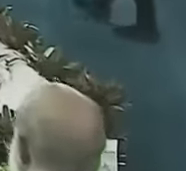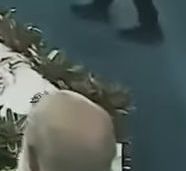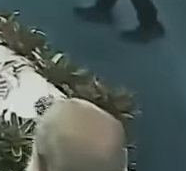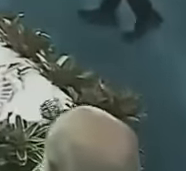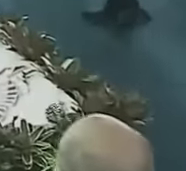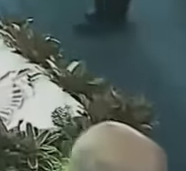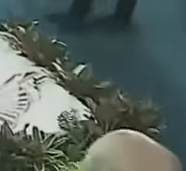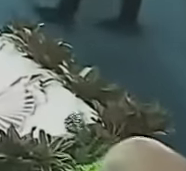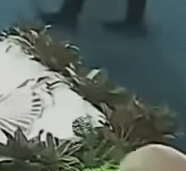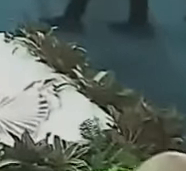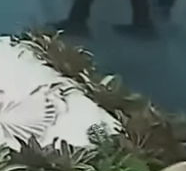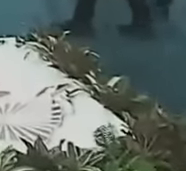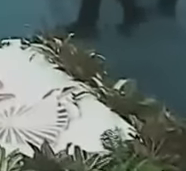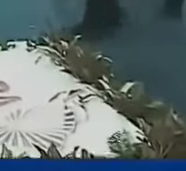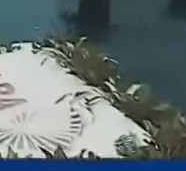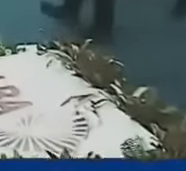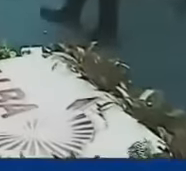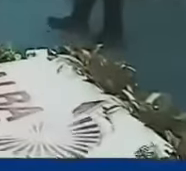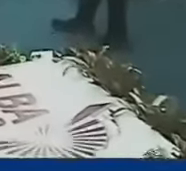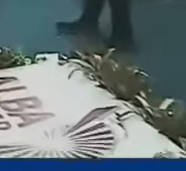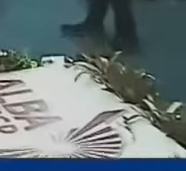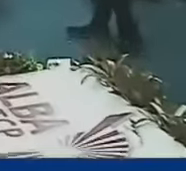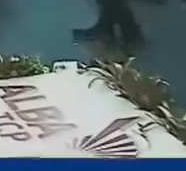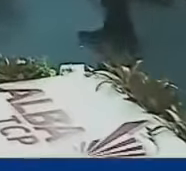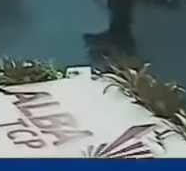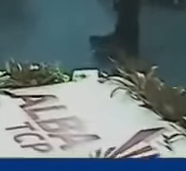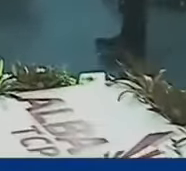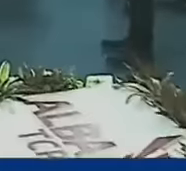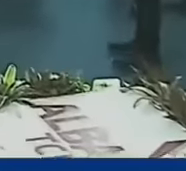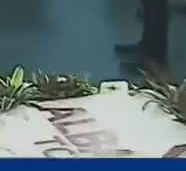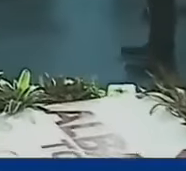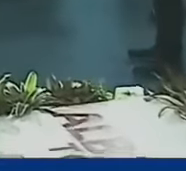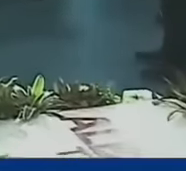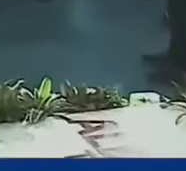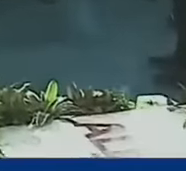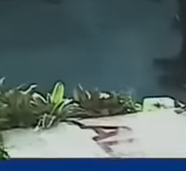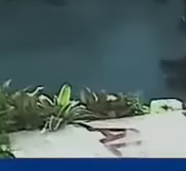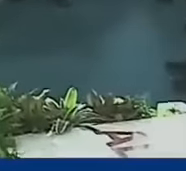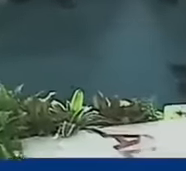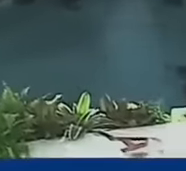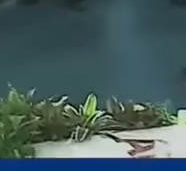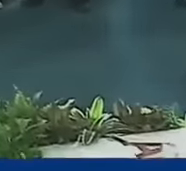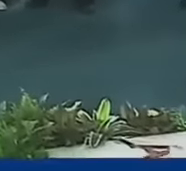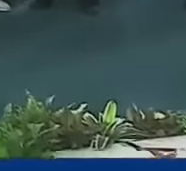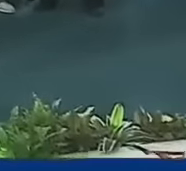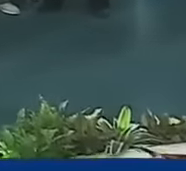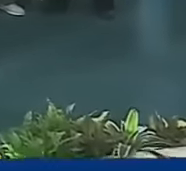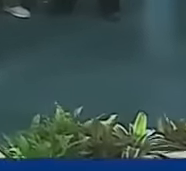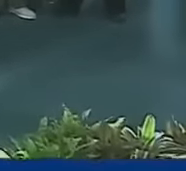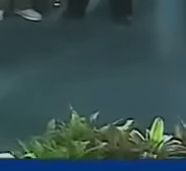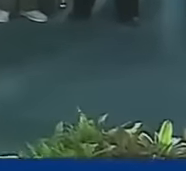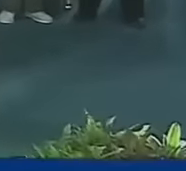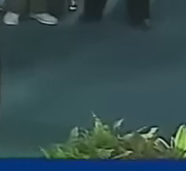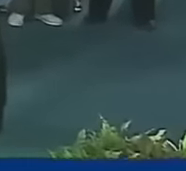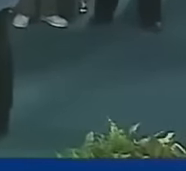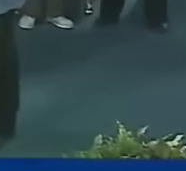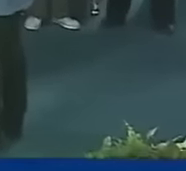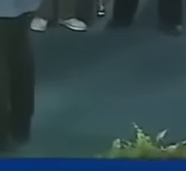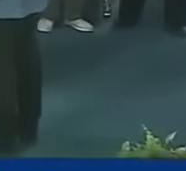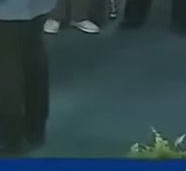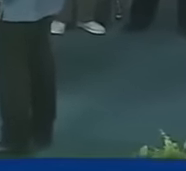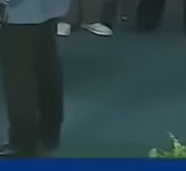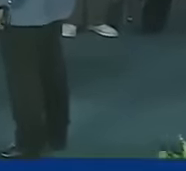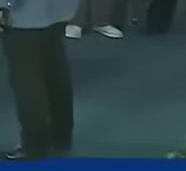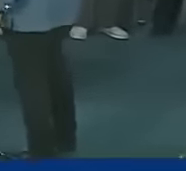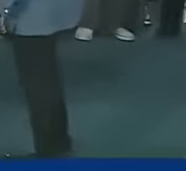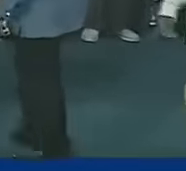reafirmar el apoyo al gobierno del presidente constitucional de la República Bolivariana de Venezuela, Nicolás Maduro